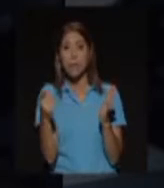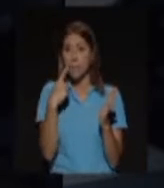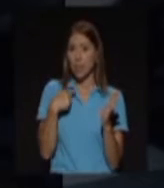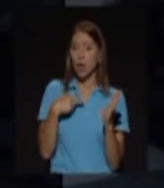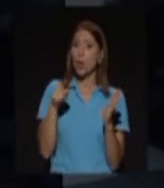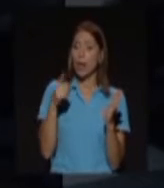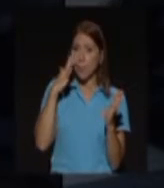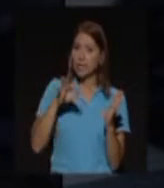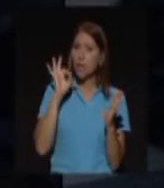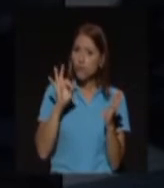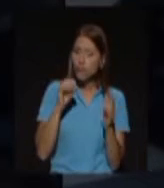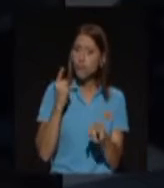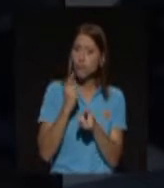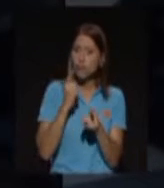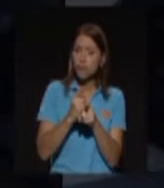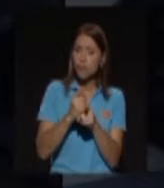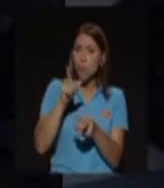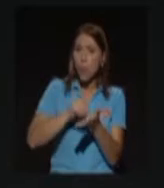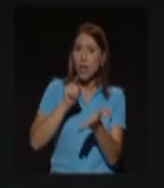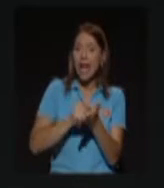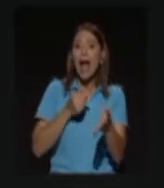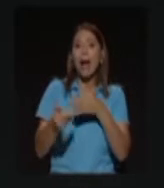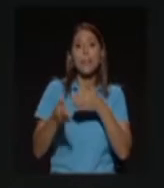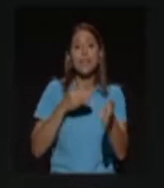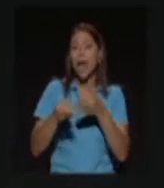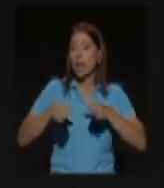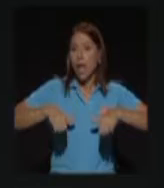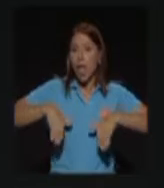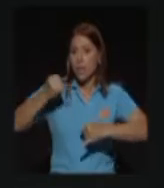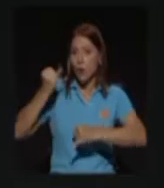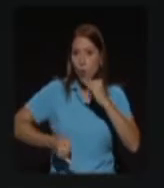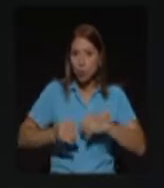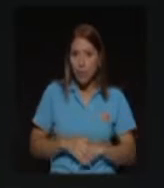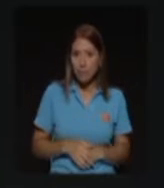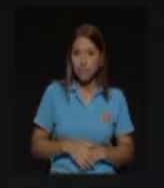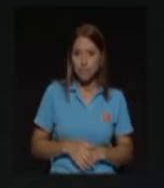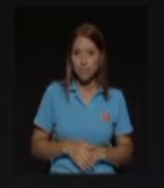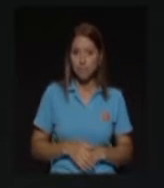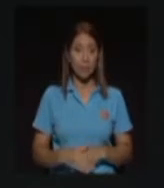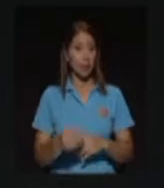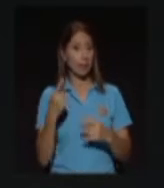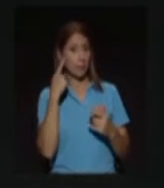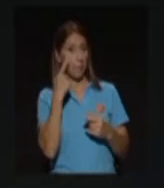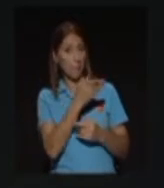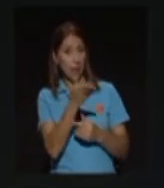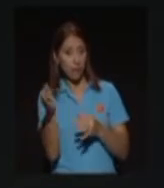conveniente publicarla a pesar de que estaba inconclusa. Un paréntesis para las amigas y amigos, don Carlos